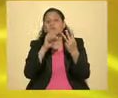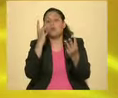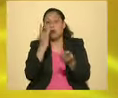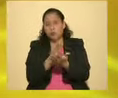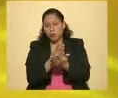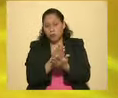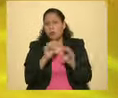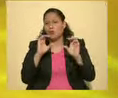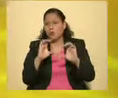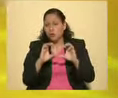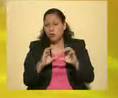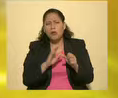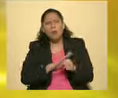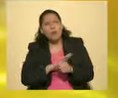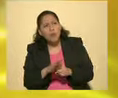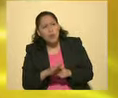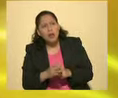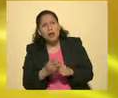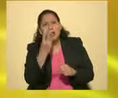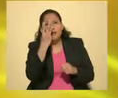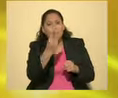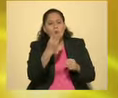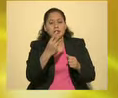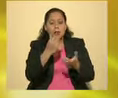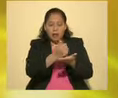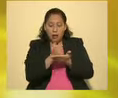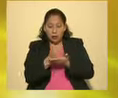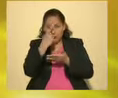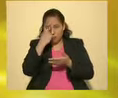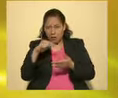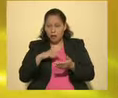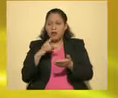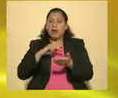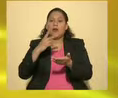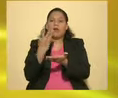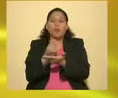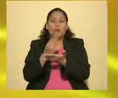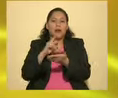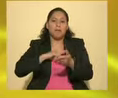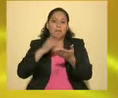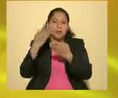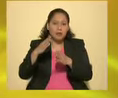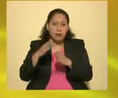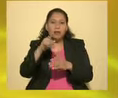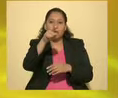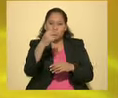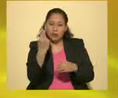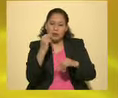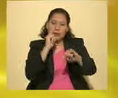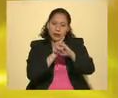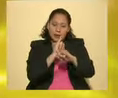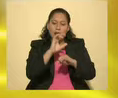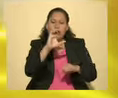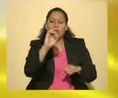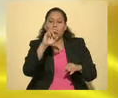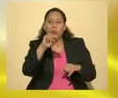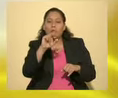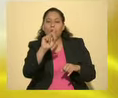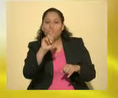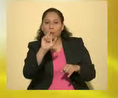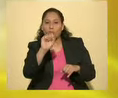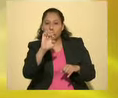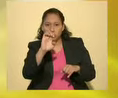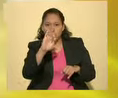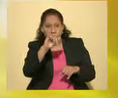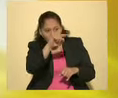podemos saber cuáles son esas tres reparadoras de crédito? Bueno, hay que entrar a la página de Condusef. Excelente. Y ahí vienen